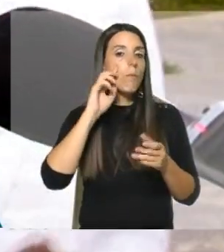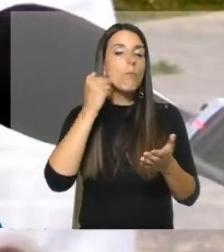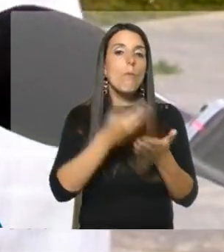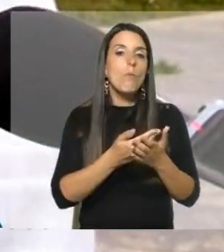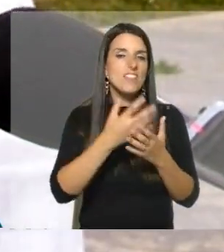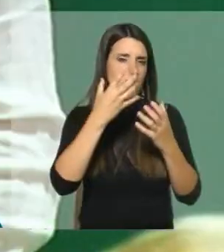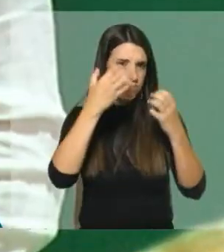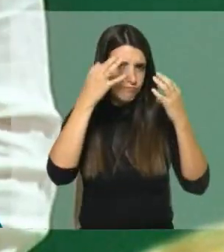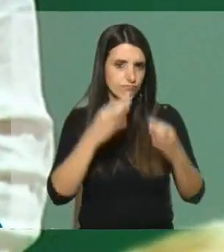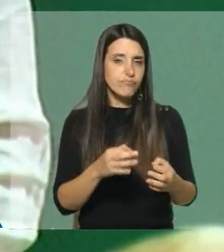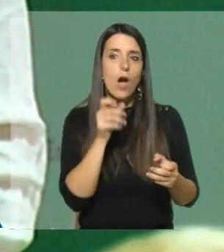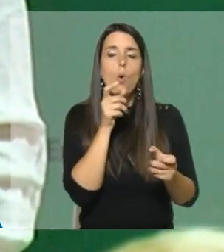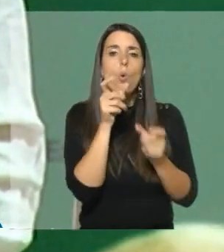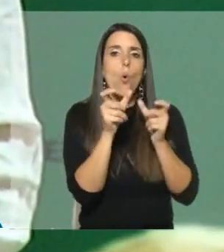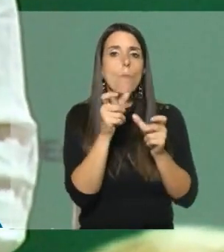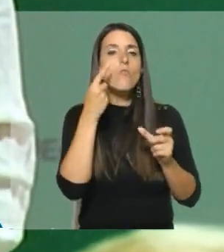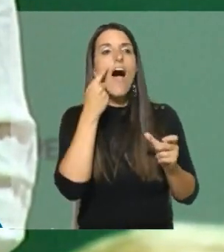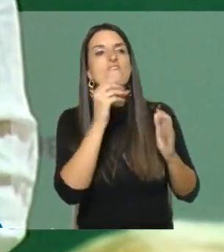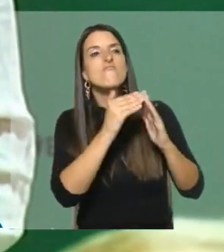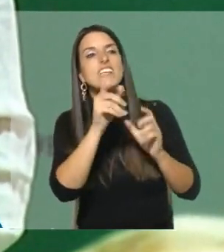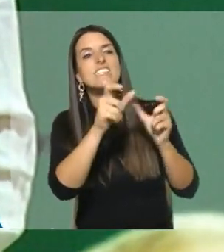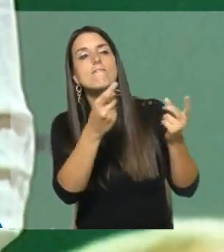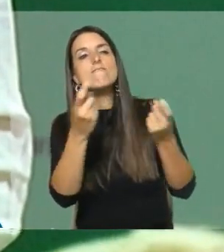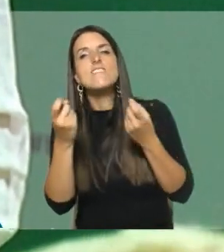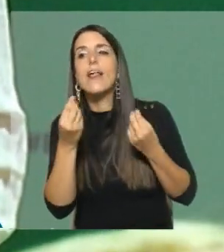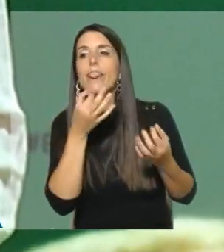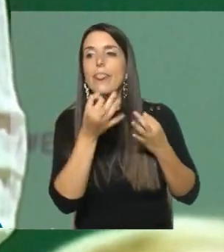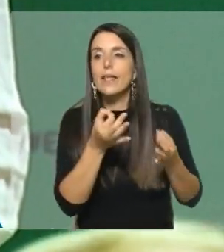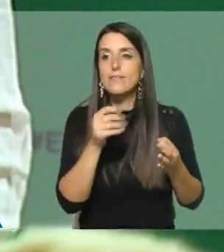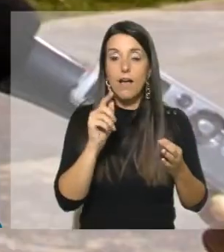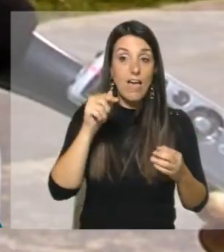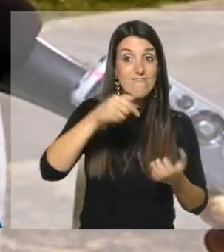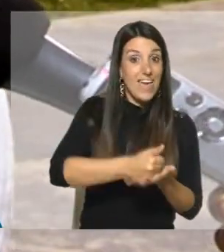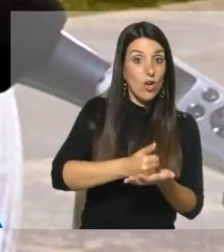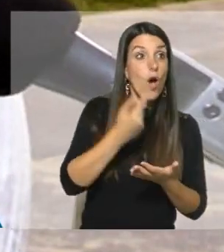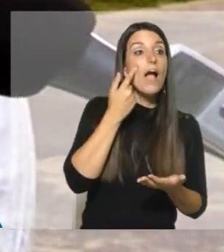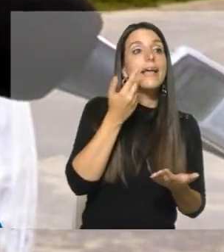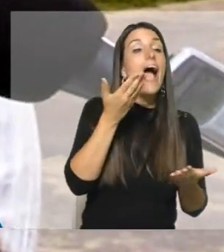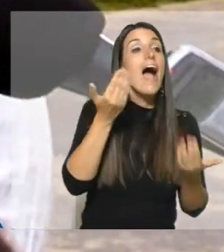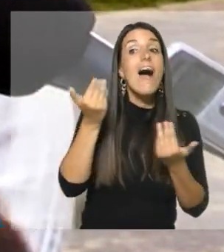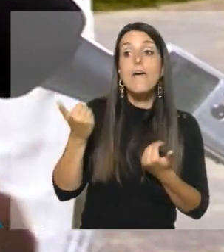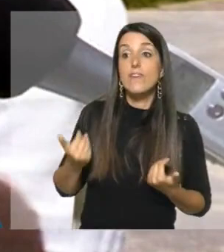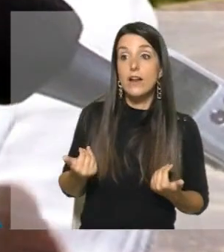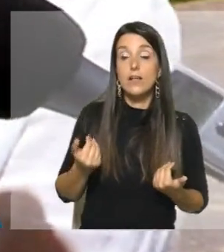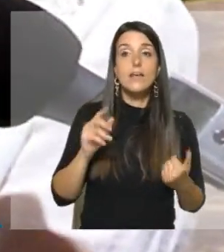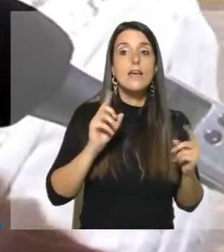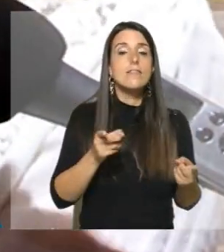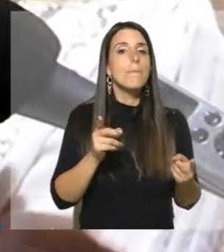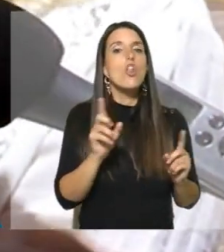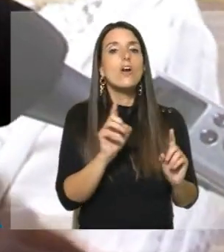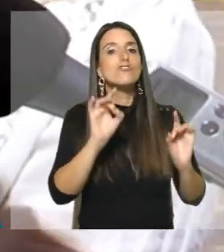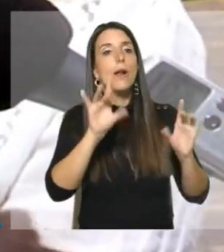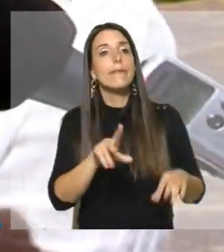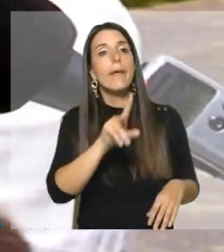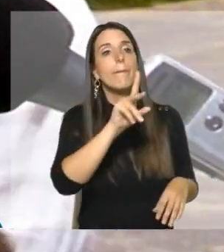y venimos a escuchar a Los vecinos acá vinimos a escuchar a Los vecinos y es lo que vamos a hacer en este caso que no es sólo